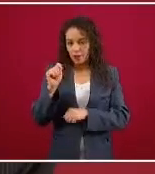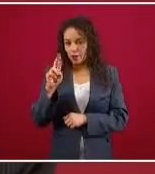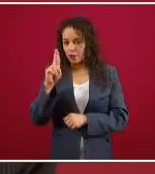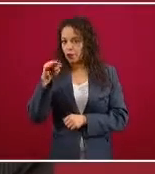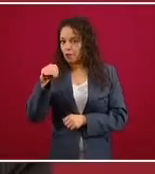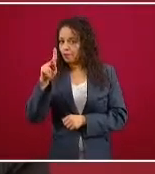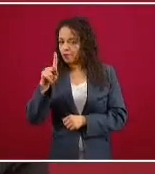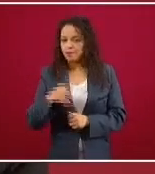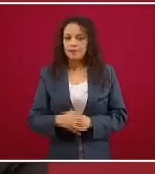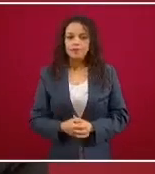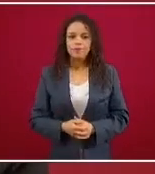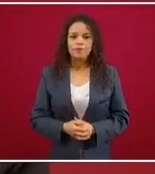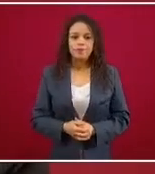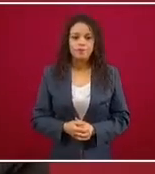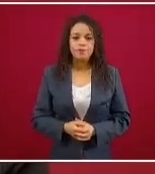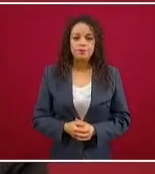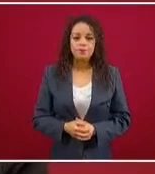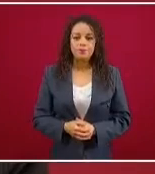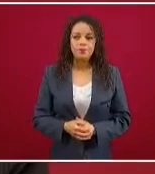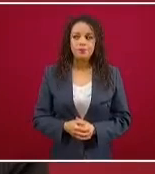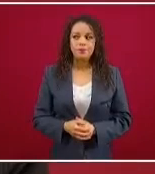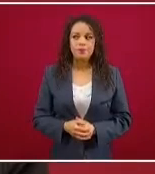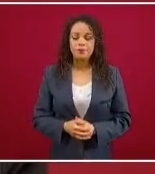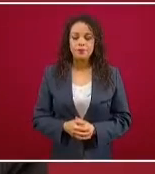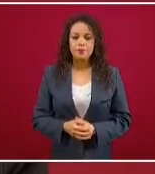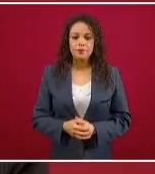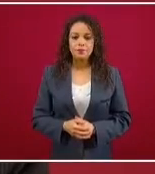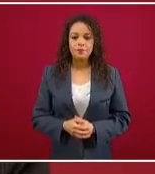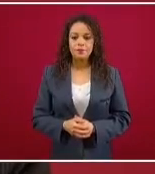por su intervención,